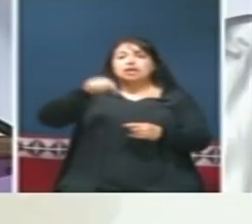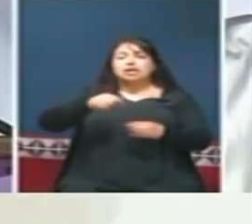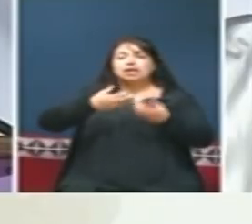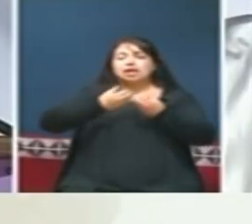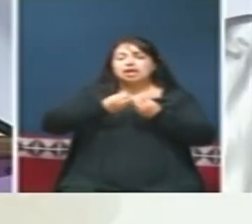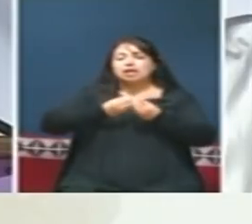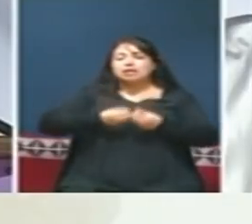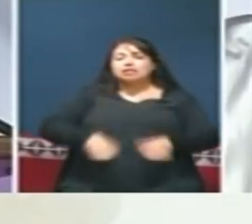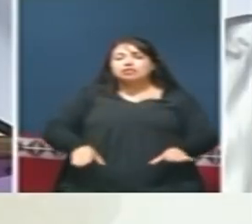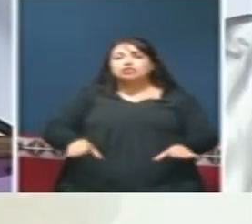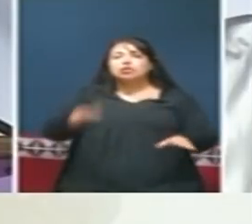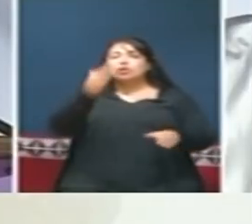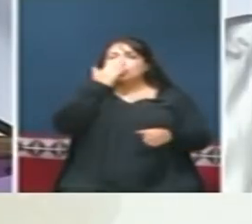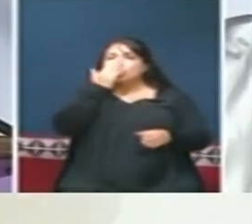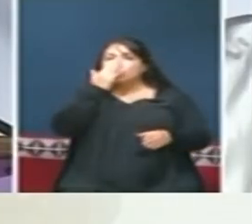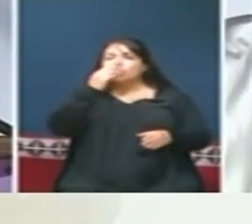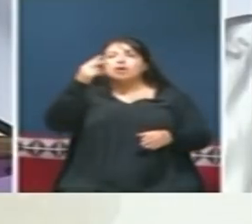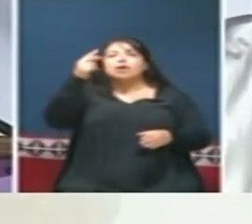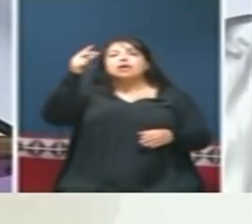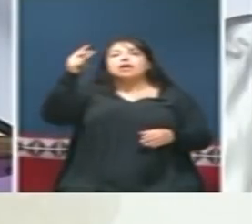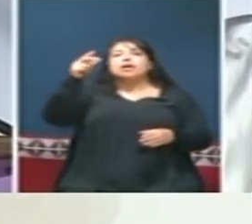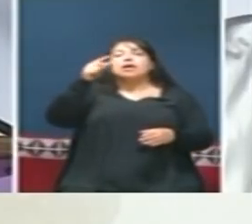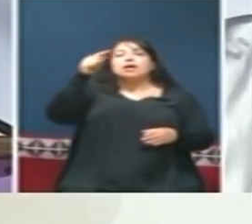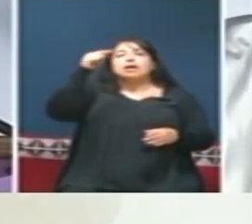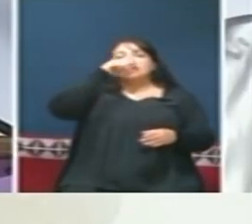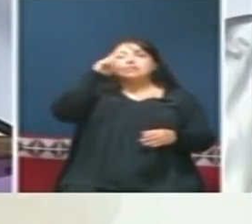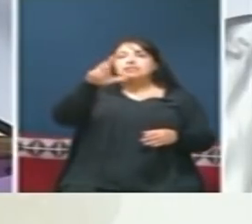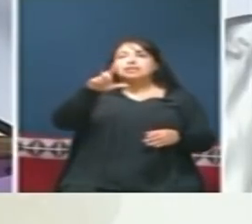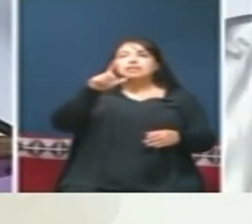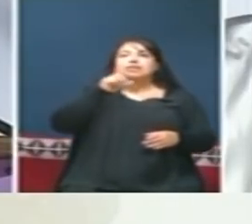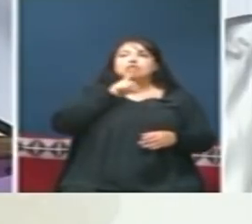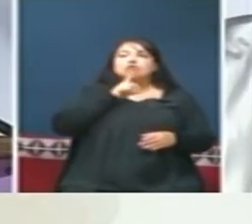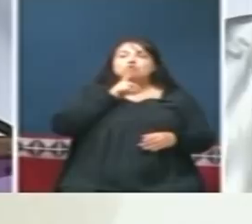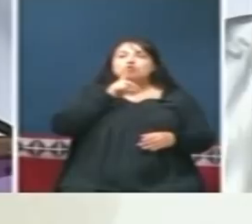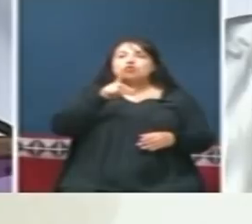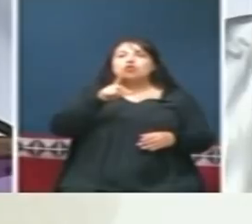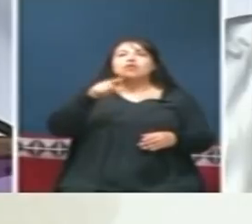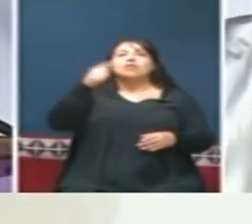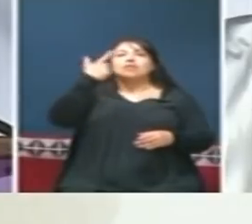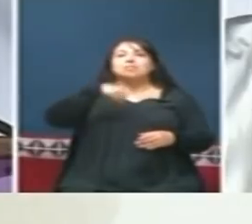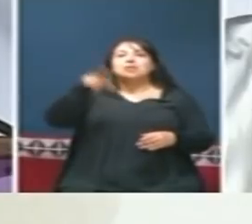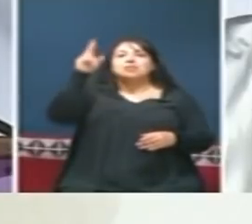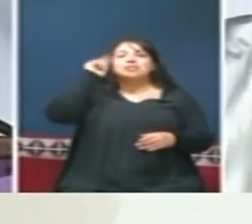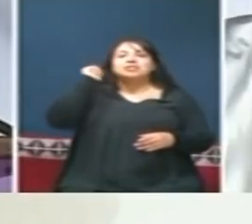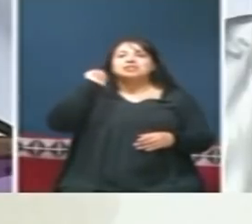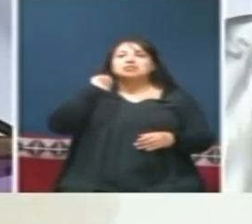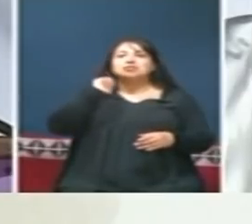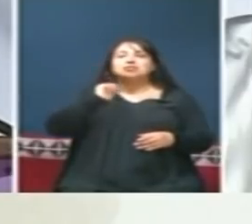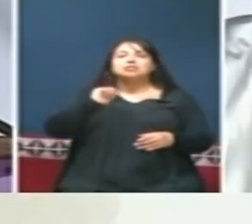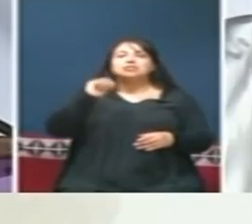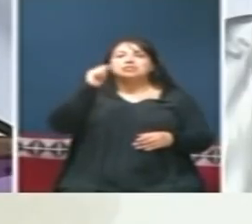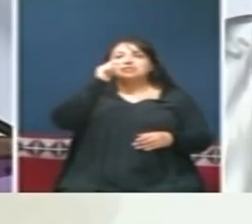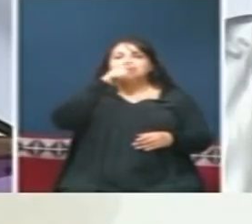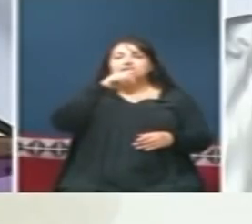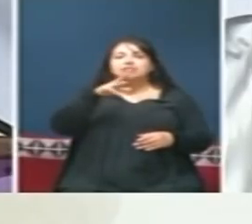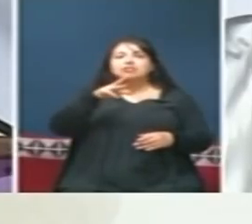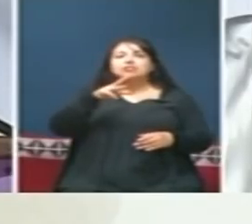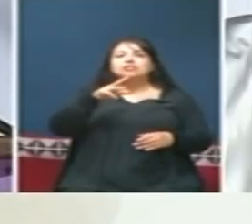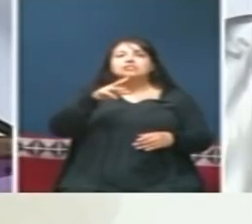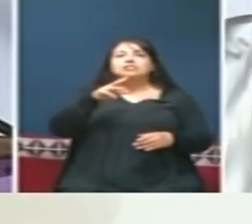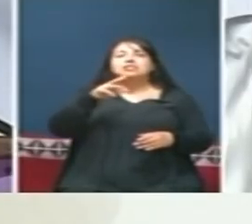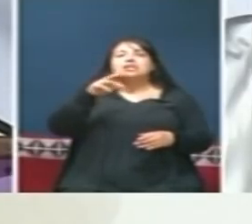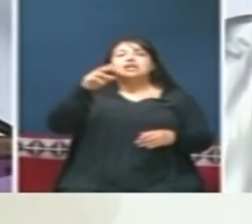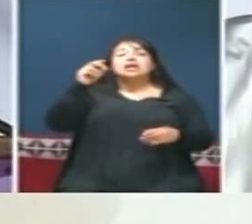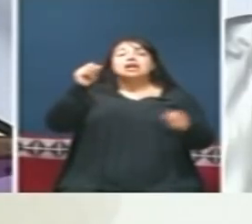el 17 de julio de 1923. Fue bautizado el 30 de